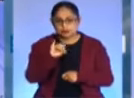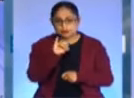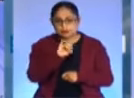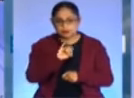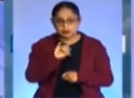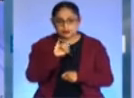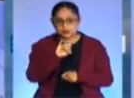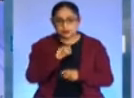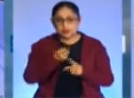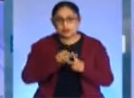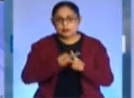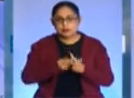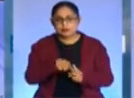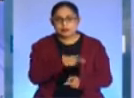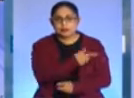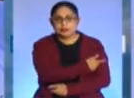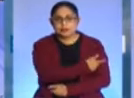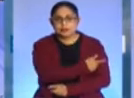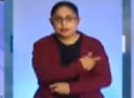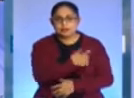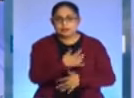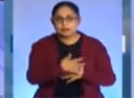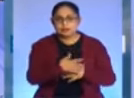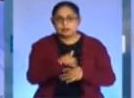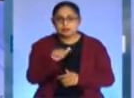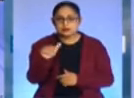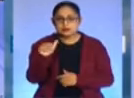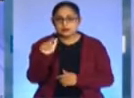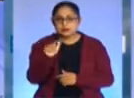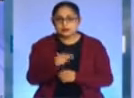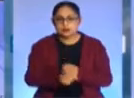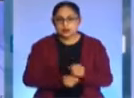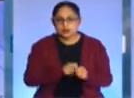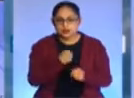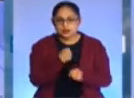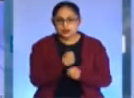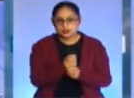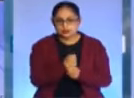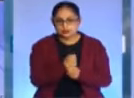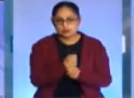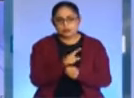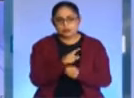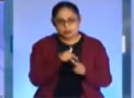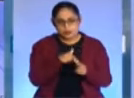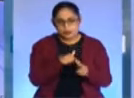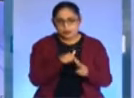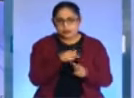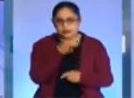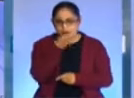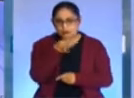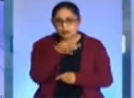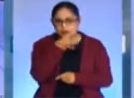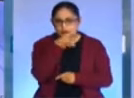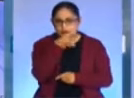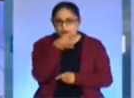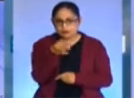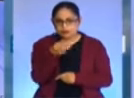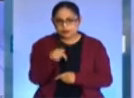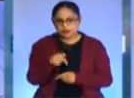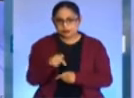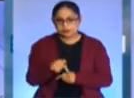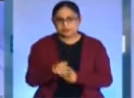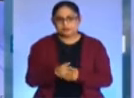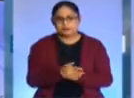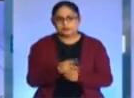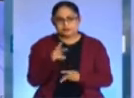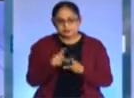capital michoacana inicia la vacunación de 15 a 17 años de edad. Le seguiremos informando a través de este medio de